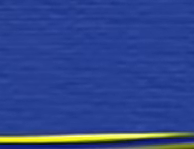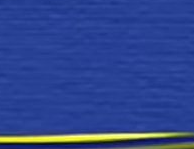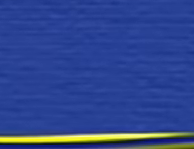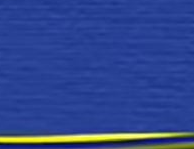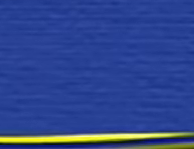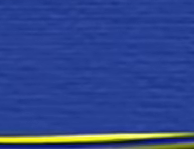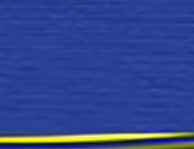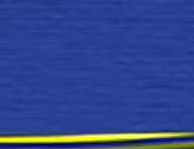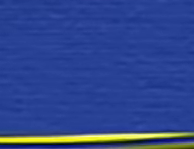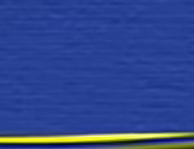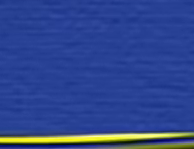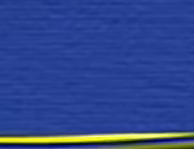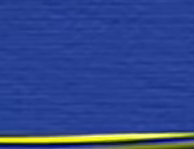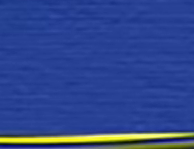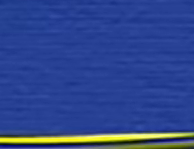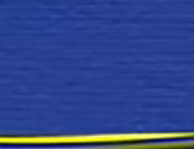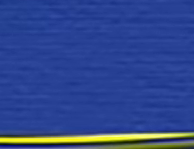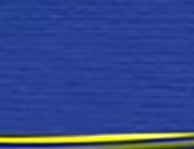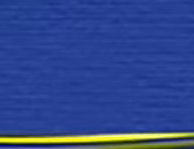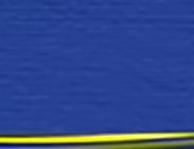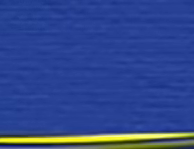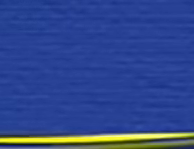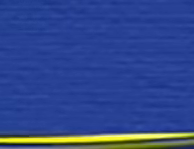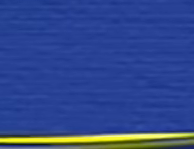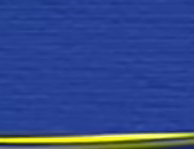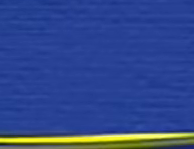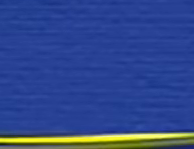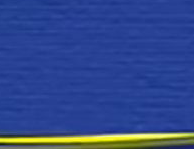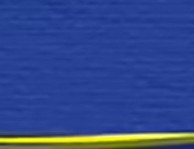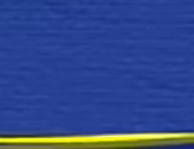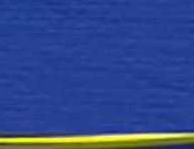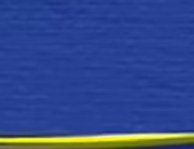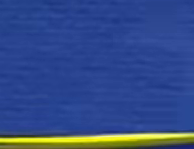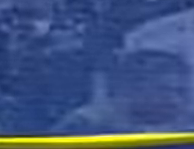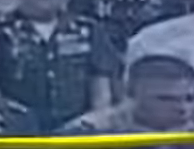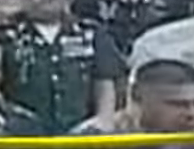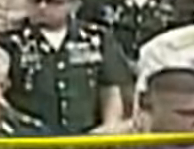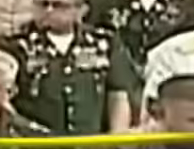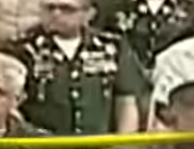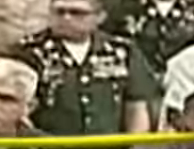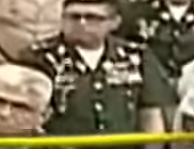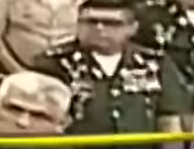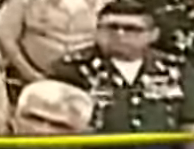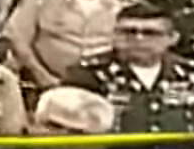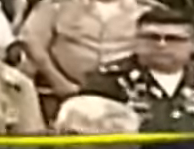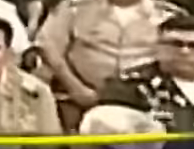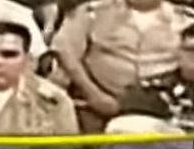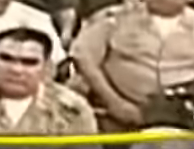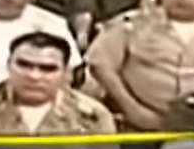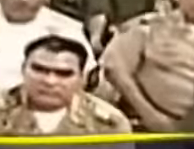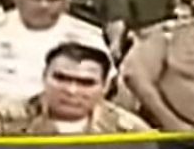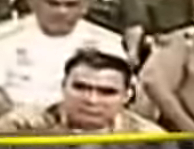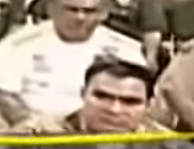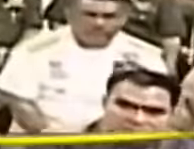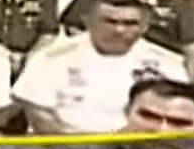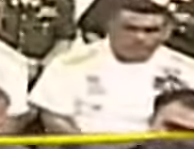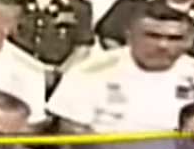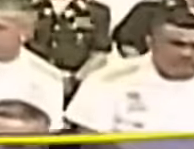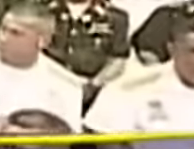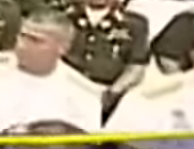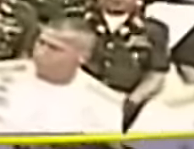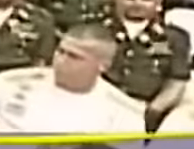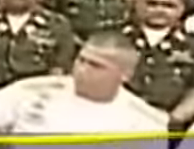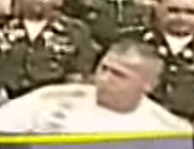con ese pueblo pues de Palestina, un pueblo que se decidió tomar, crecer y desarrollarse con